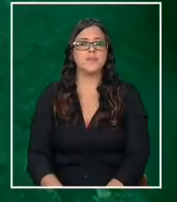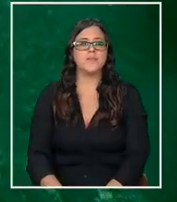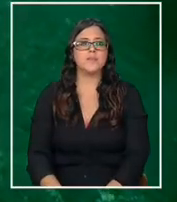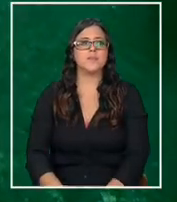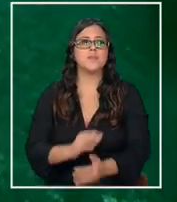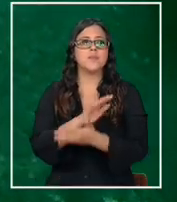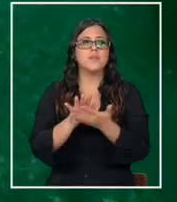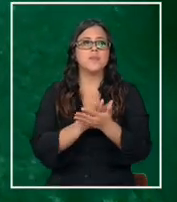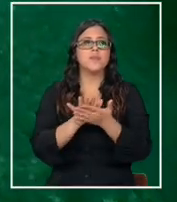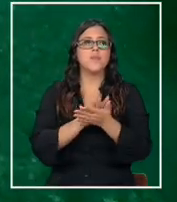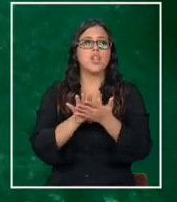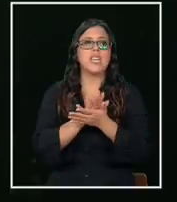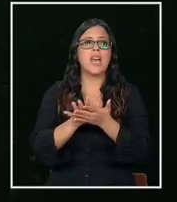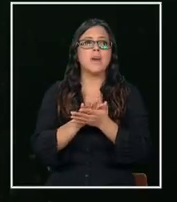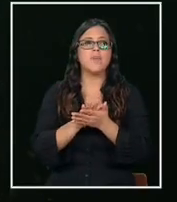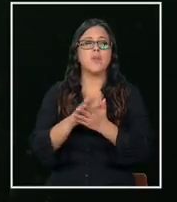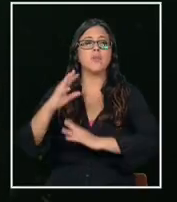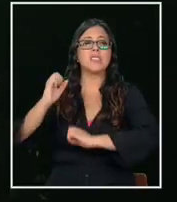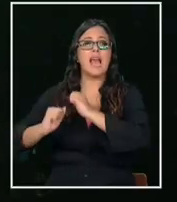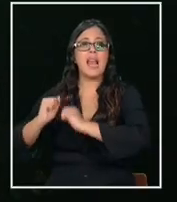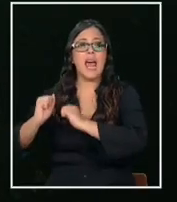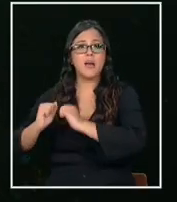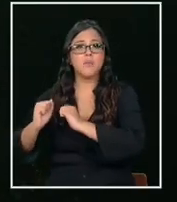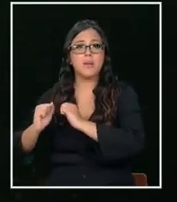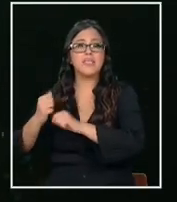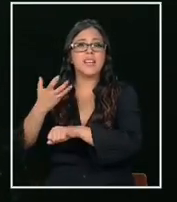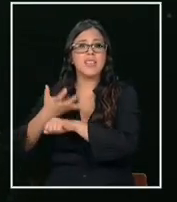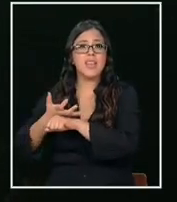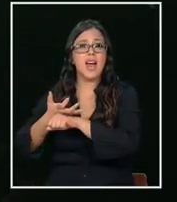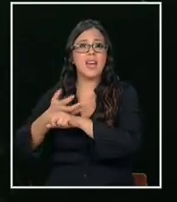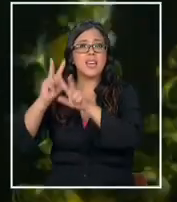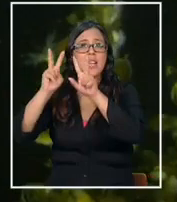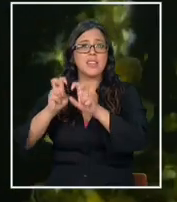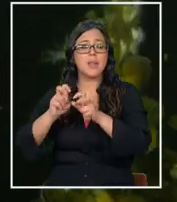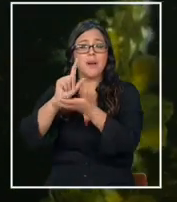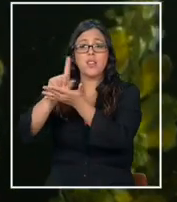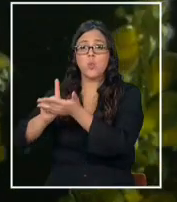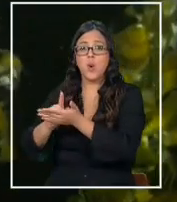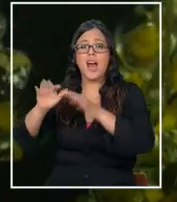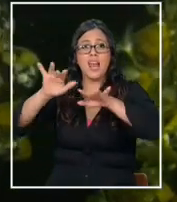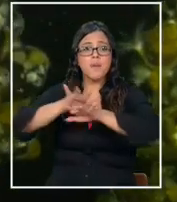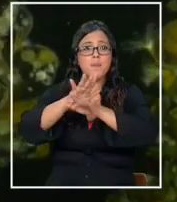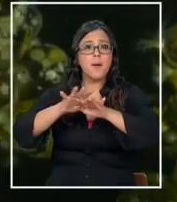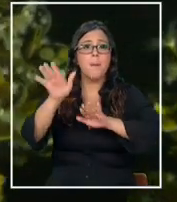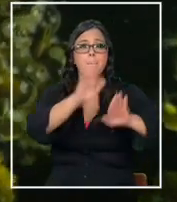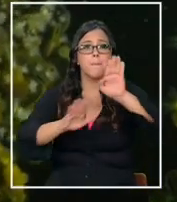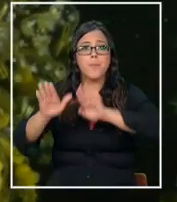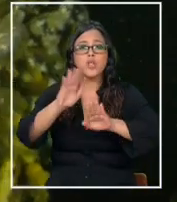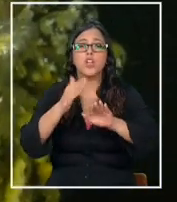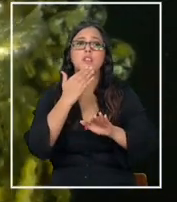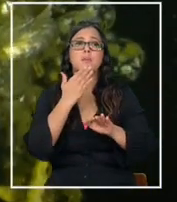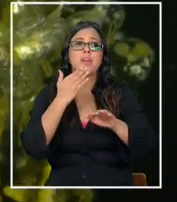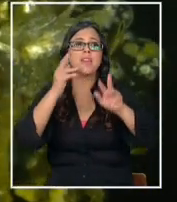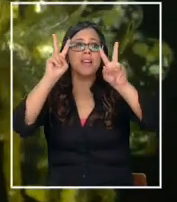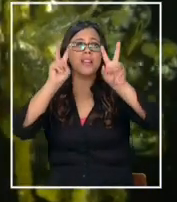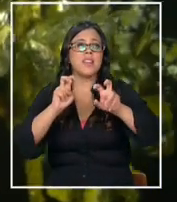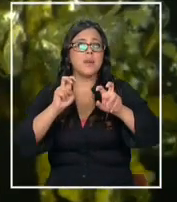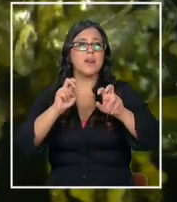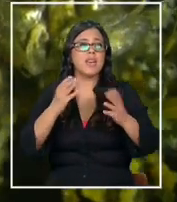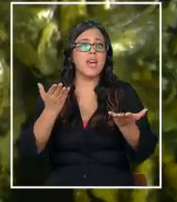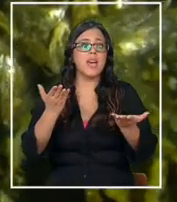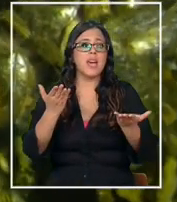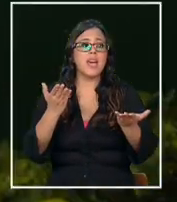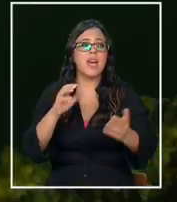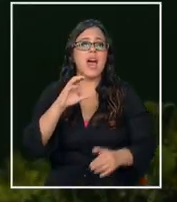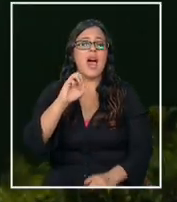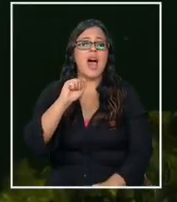ejemplo, las concesiones de acuicultura dentro de lo que son las áreas marinas protegidas. Por otro lado, la actividad de acuicultura que no fuera, por ejemplo,